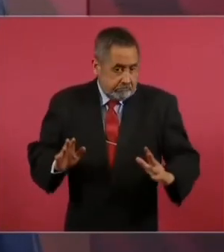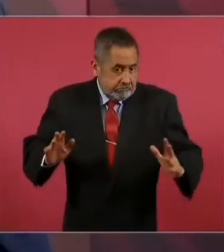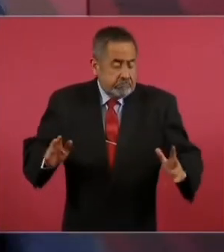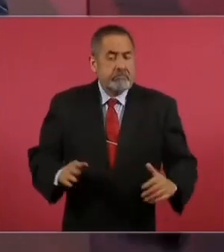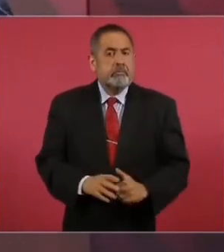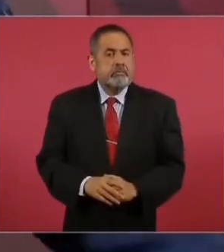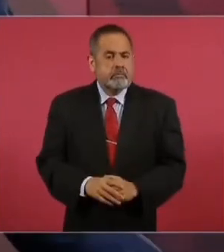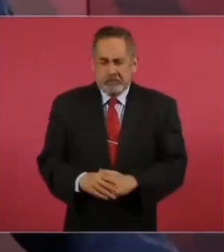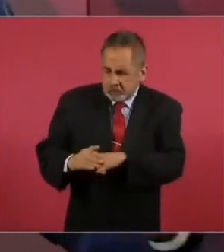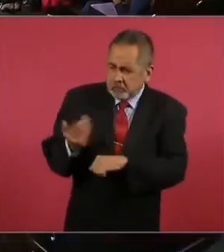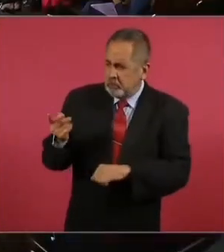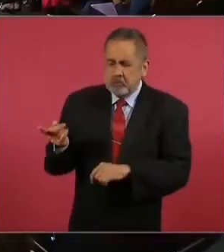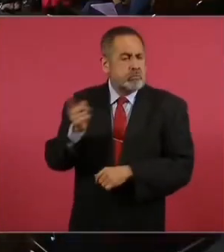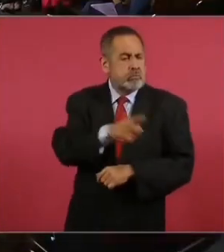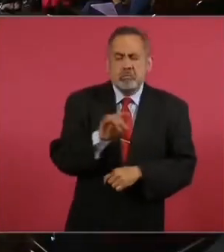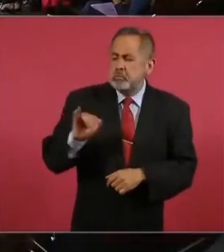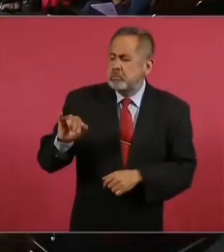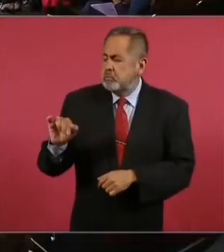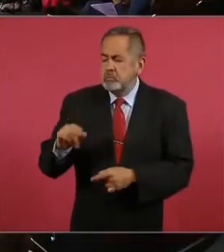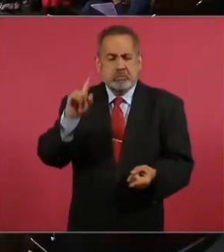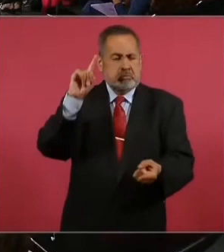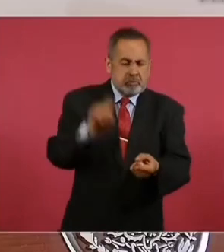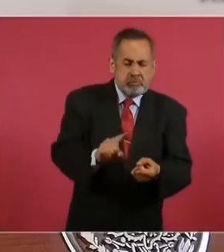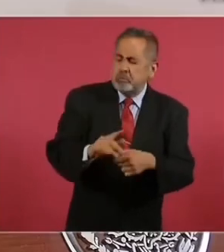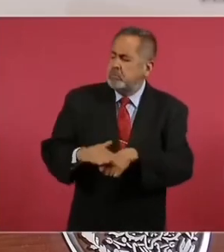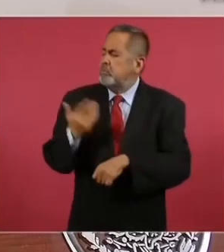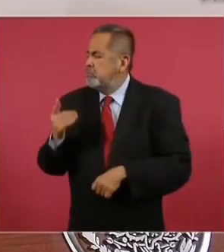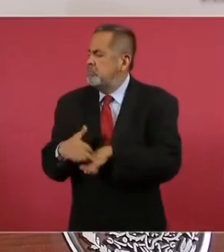¿Por qué se le redujo tanto?